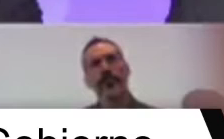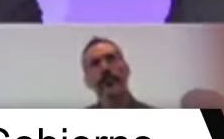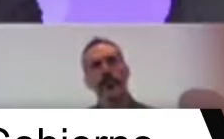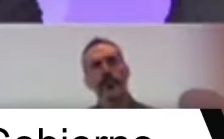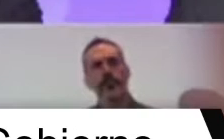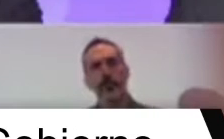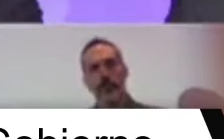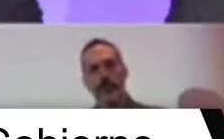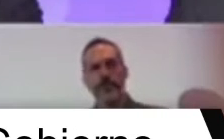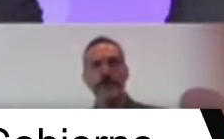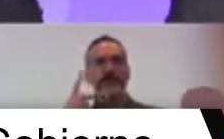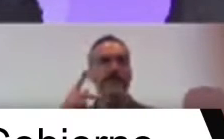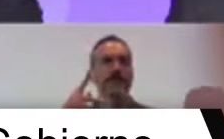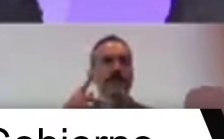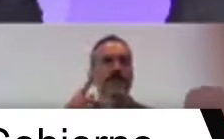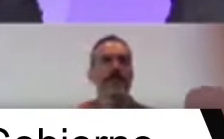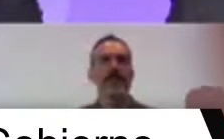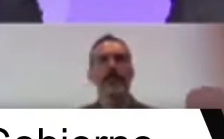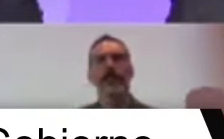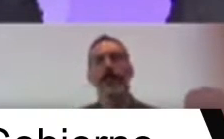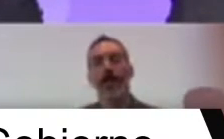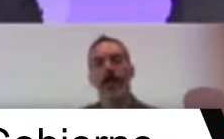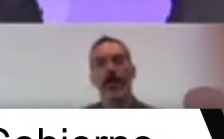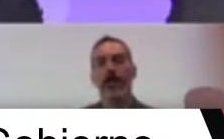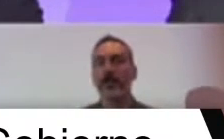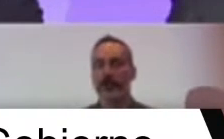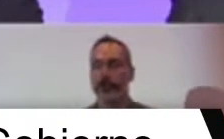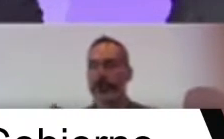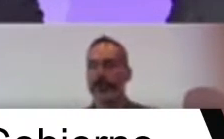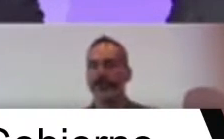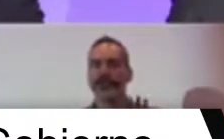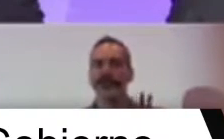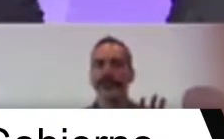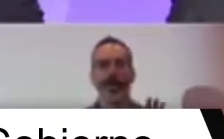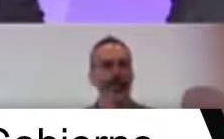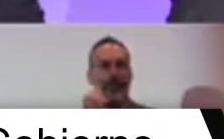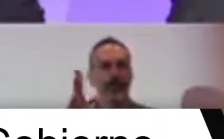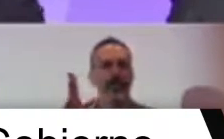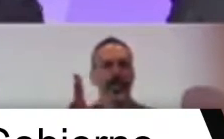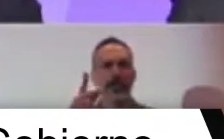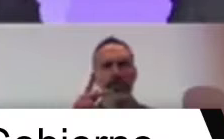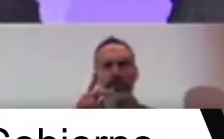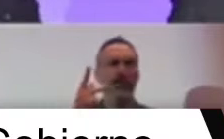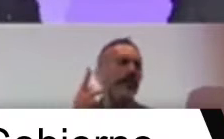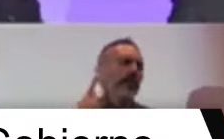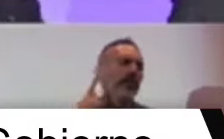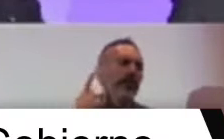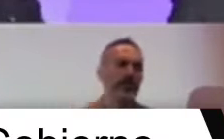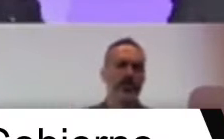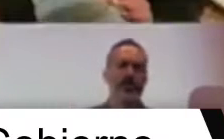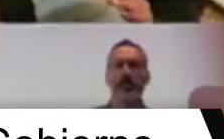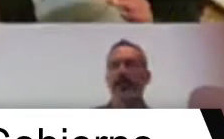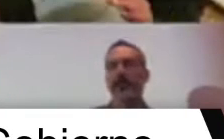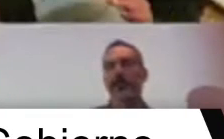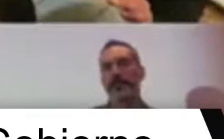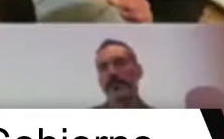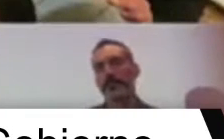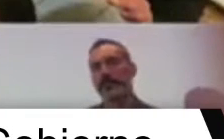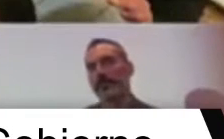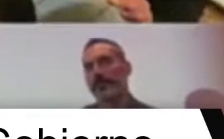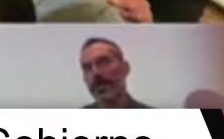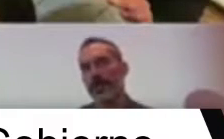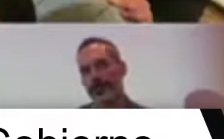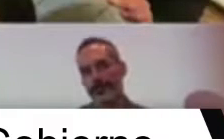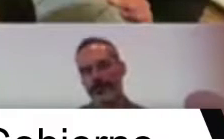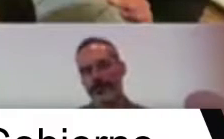familias poblanas. Aquí han demostrado que no importa el partido o nuestras diferencias, y que siempre